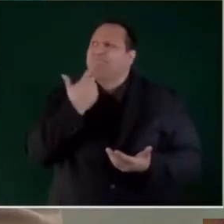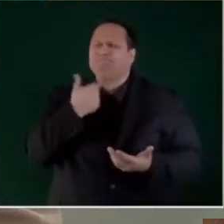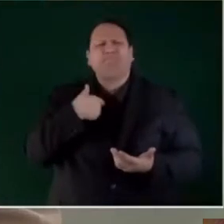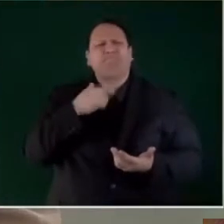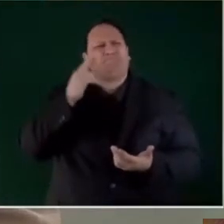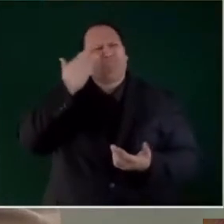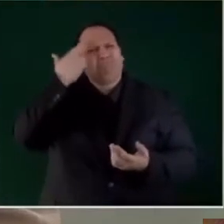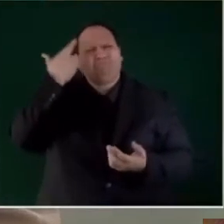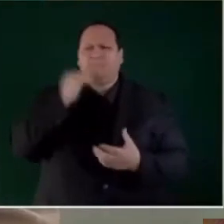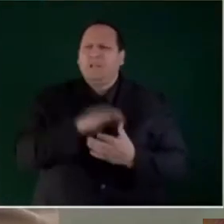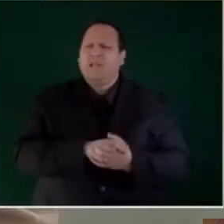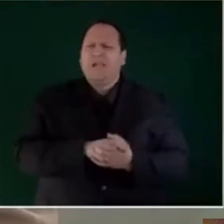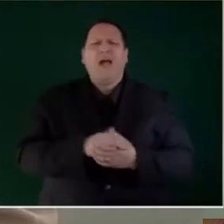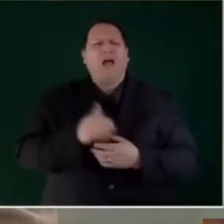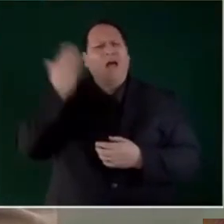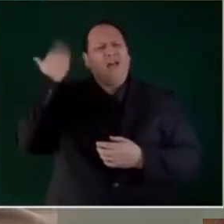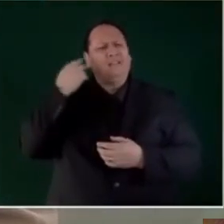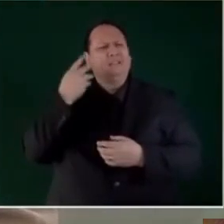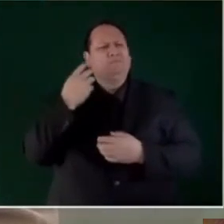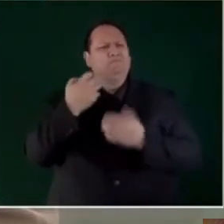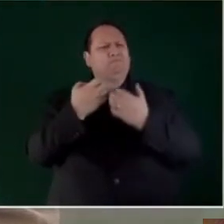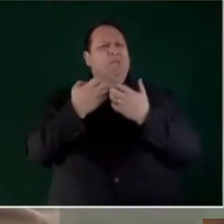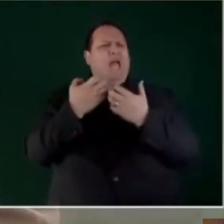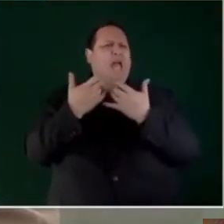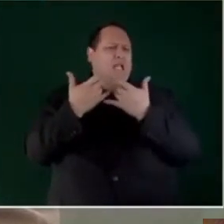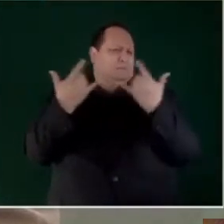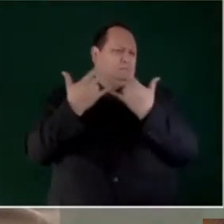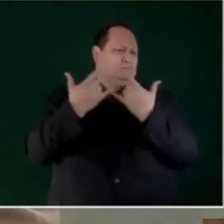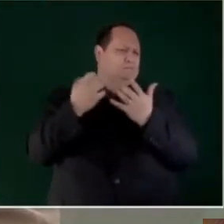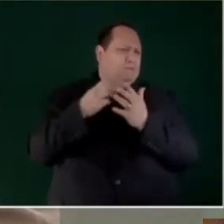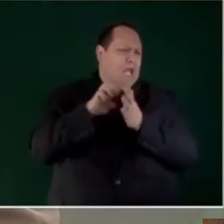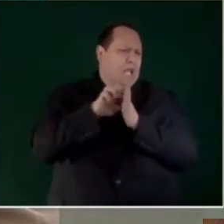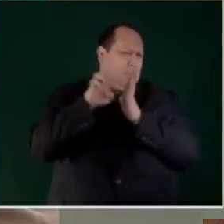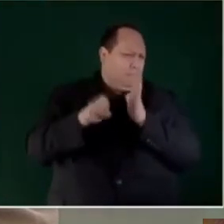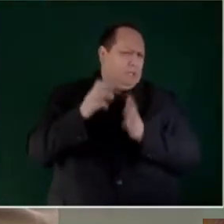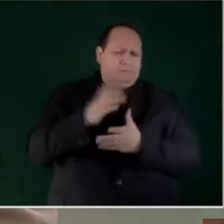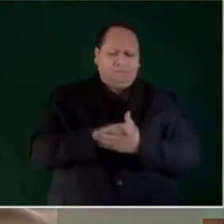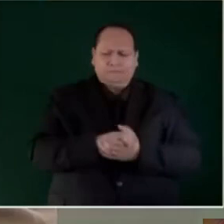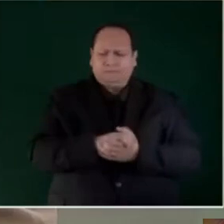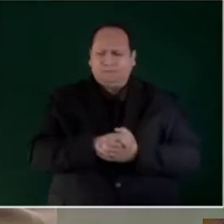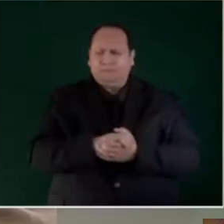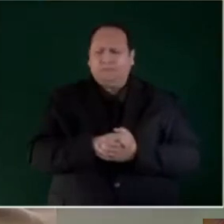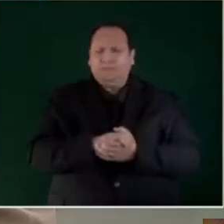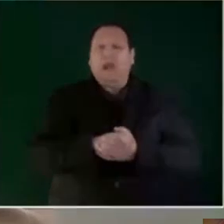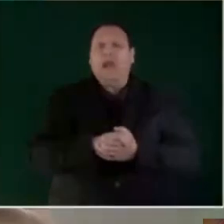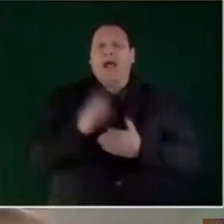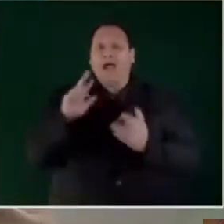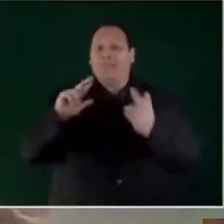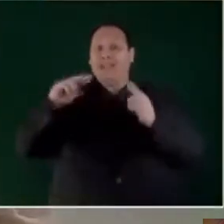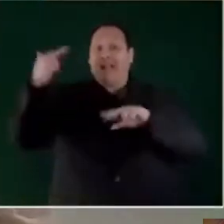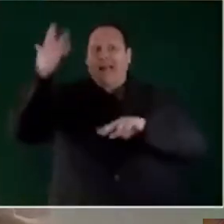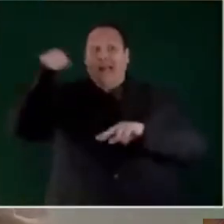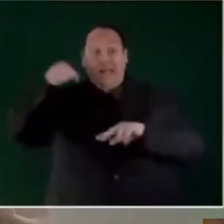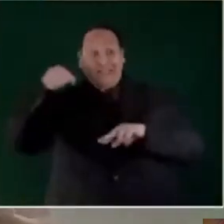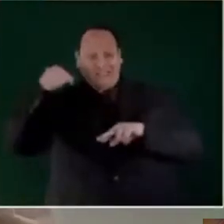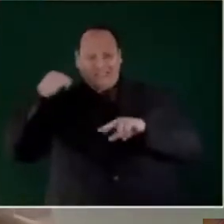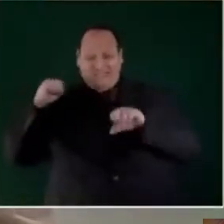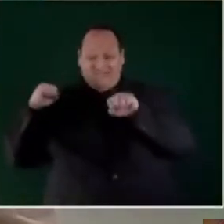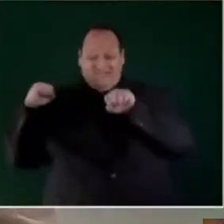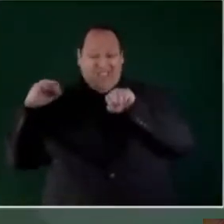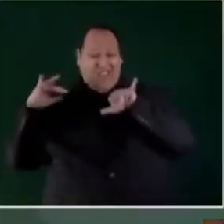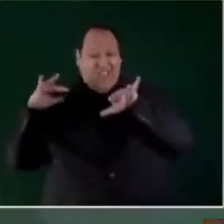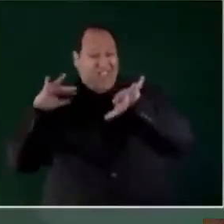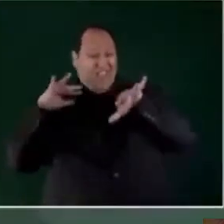recuerdo la anécdota de cuando triunfa la revolución